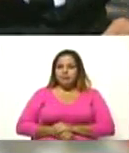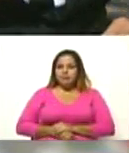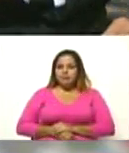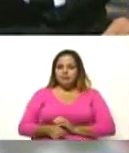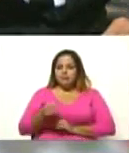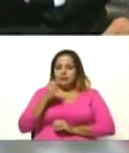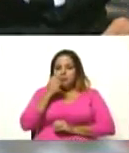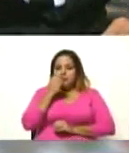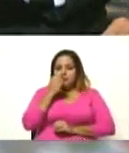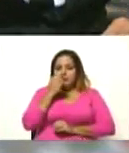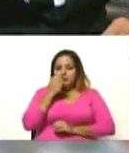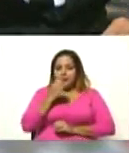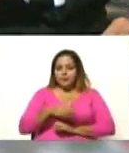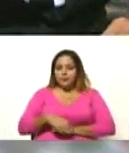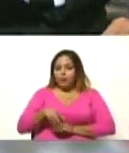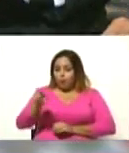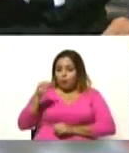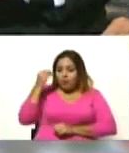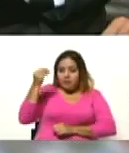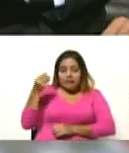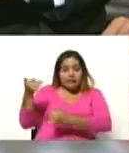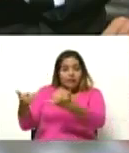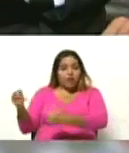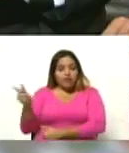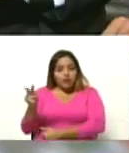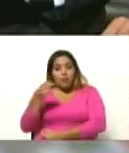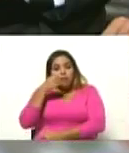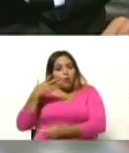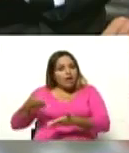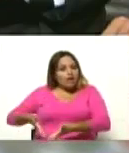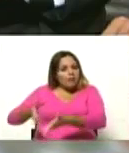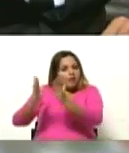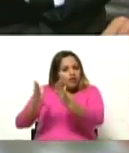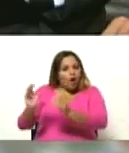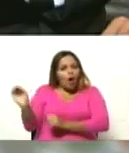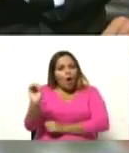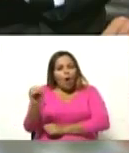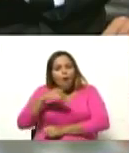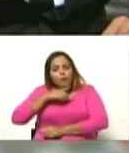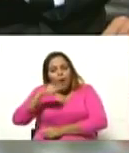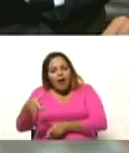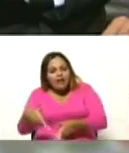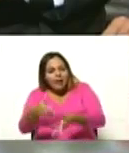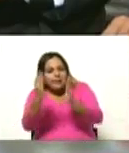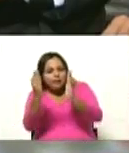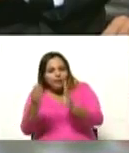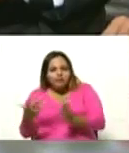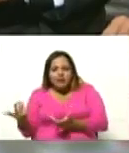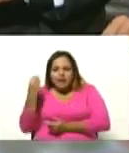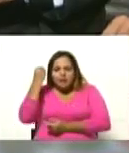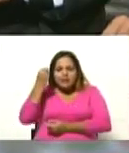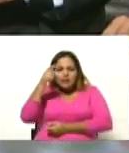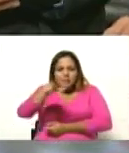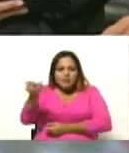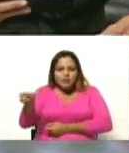En general, ¿usted piensa que actualmente Venezuela va por buen camino o por mal camino? ¿Qué dijo la gente?